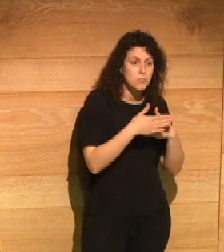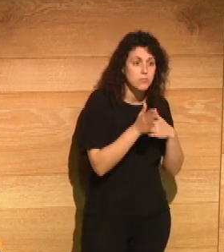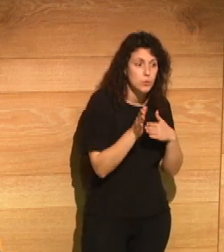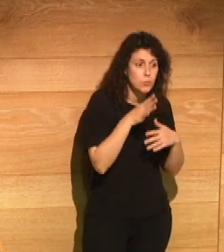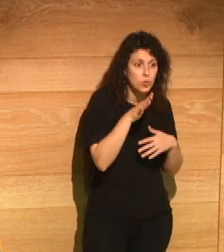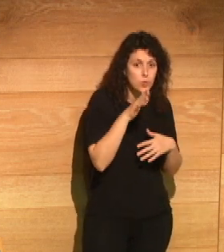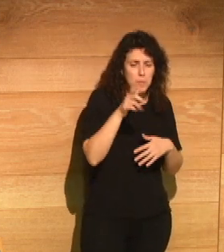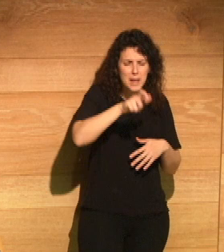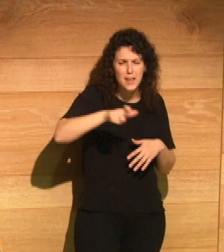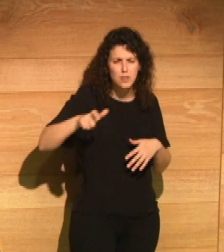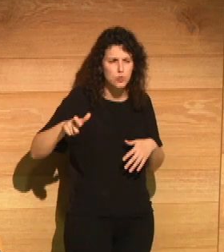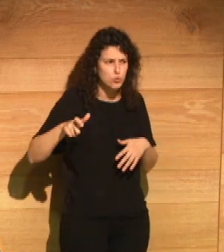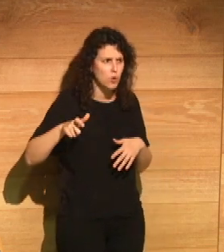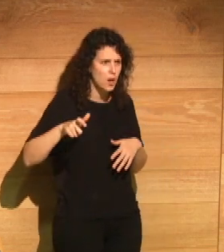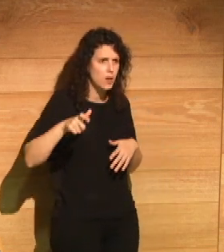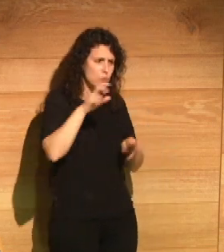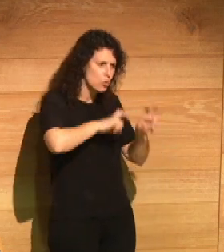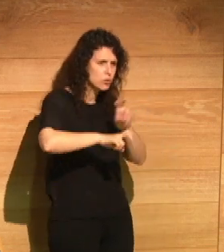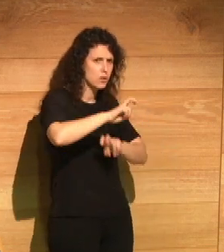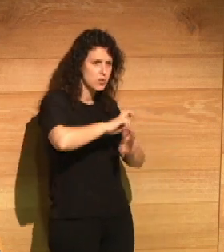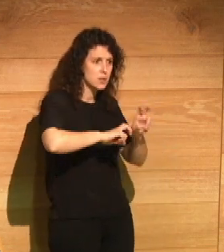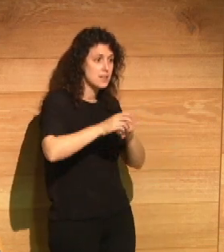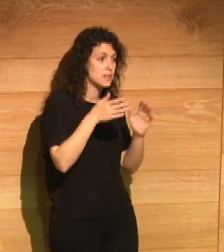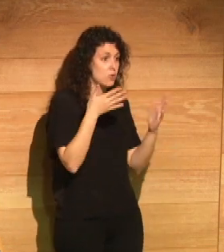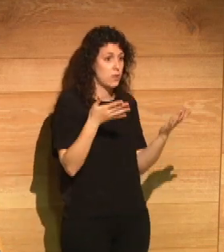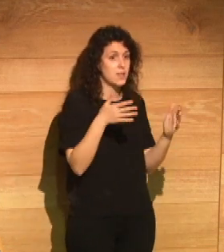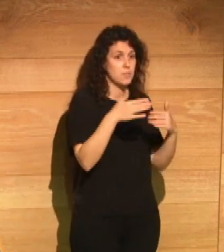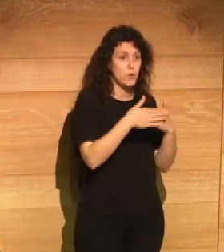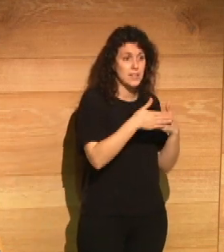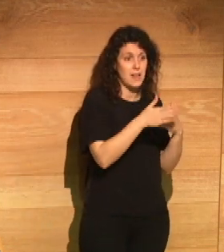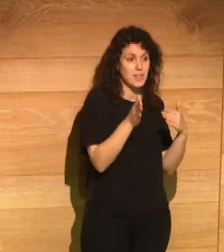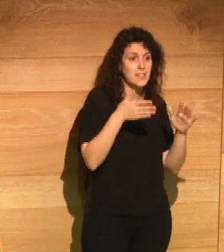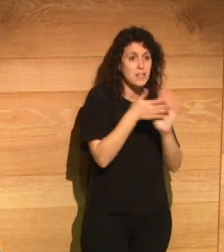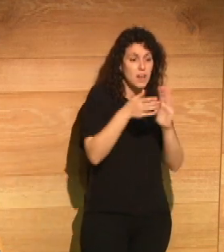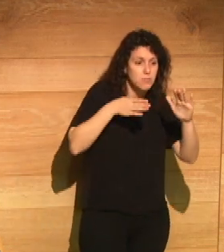de gente pateándolas antes. Entonces, mientras están abiertas, me parece que hay que pasar.